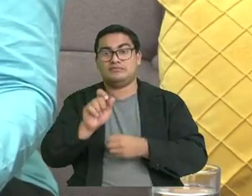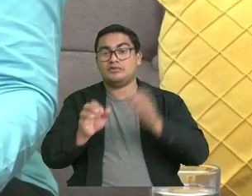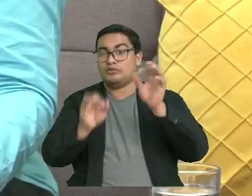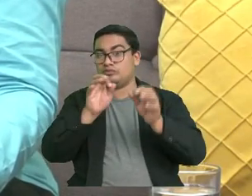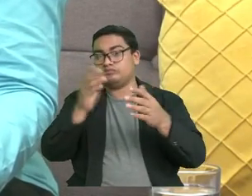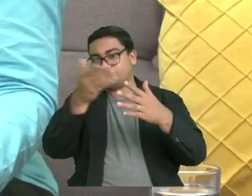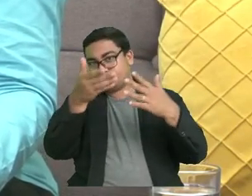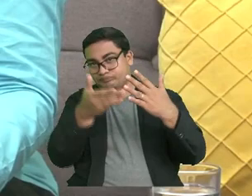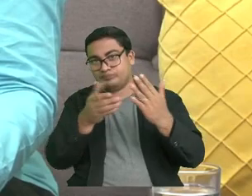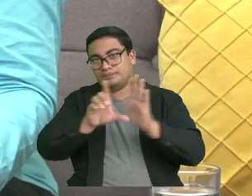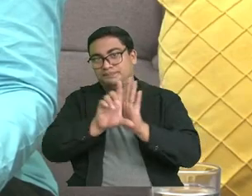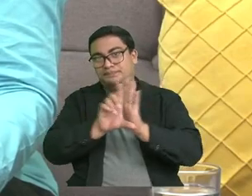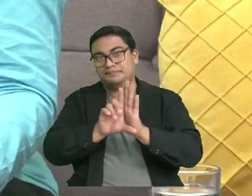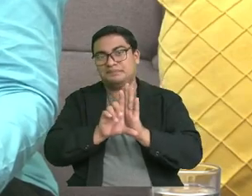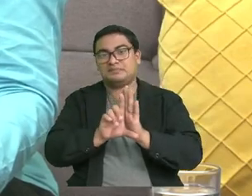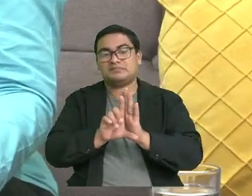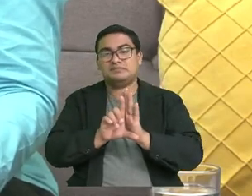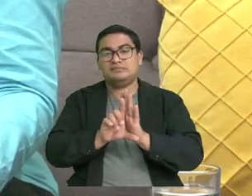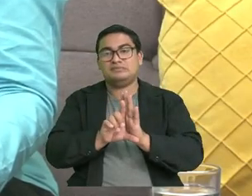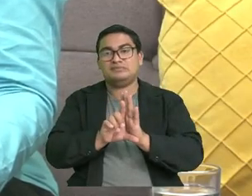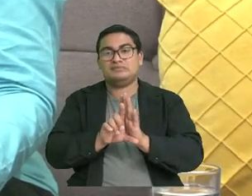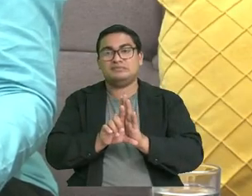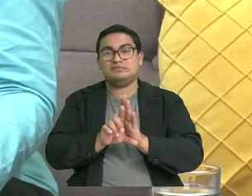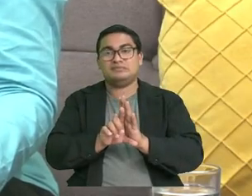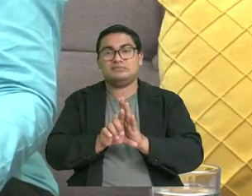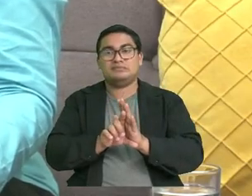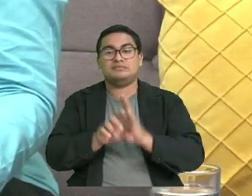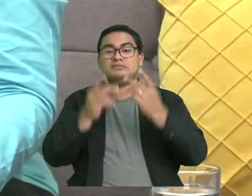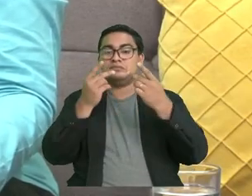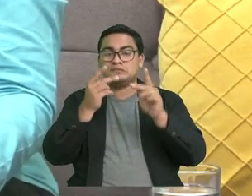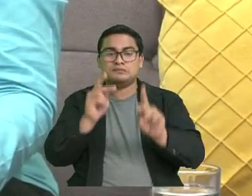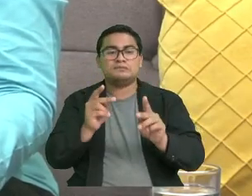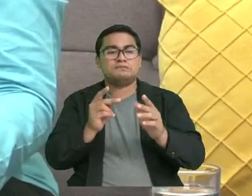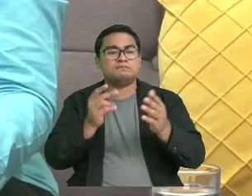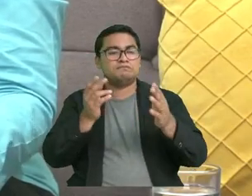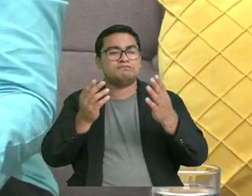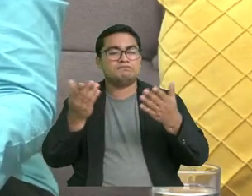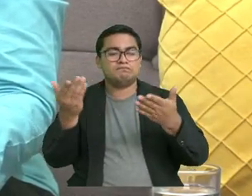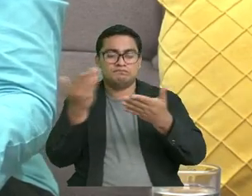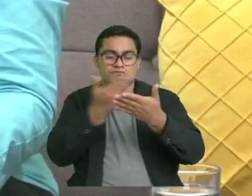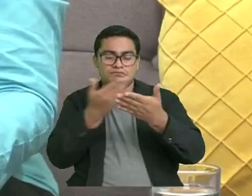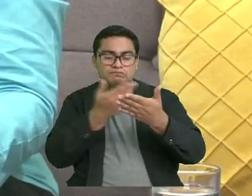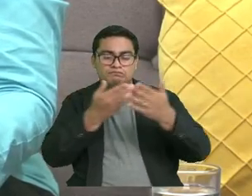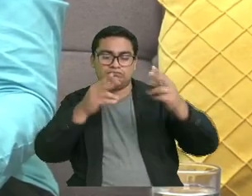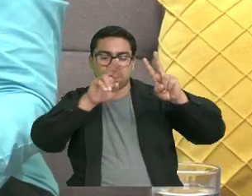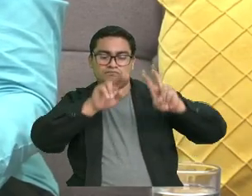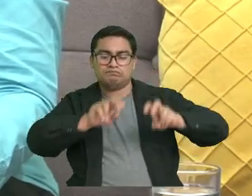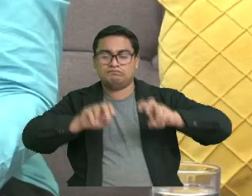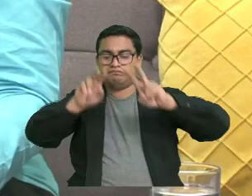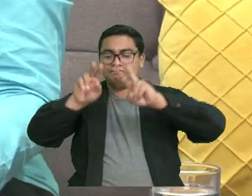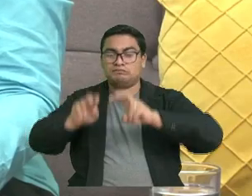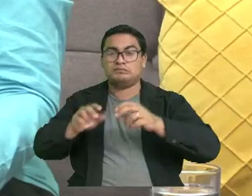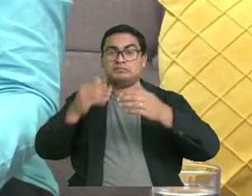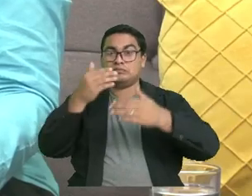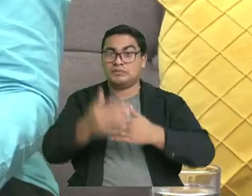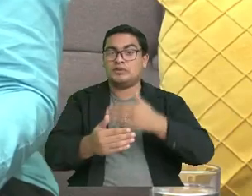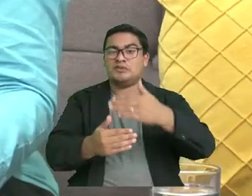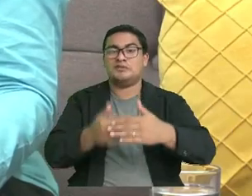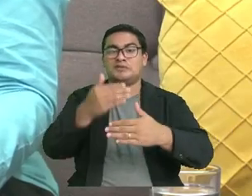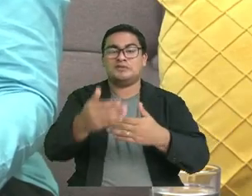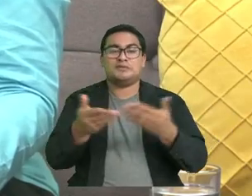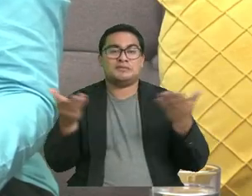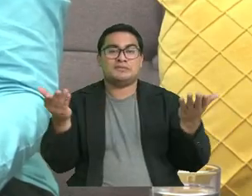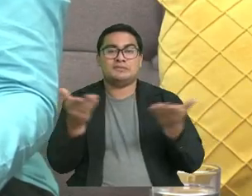Sin embargo, en el estudio que nosotros íbamos realizando, en ese proceso que